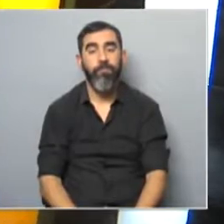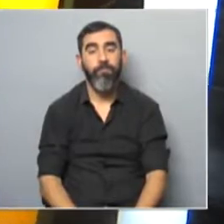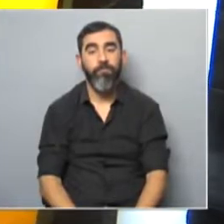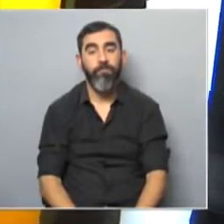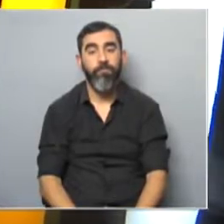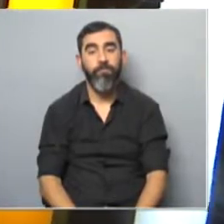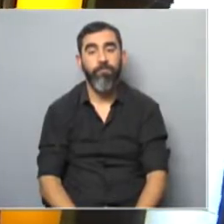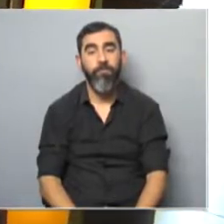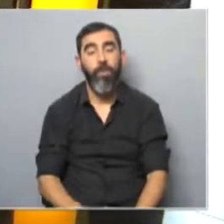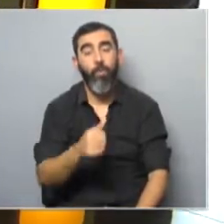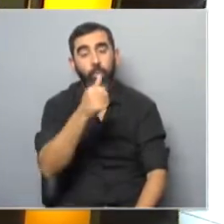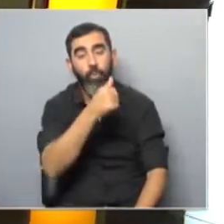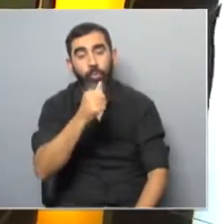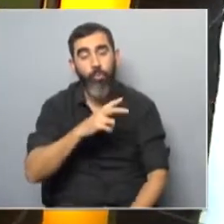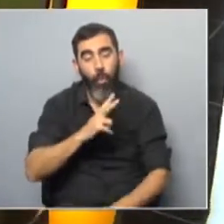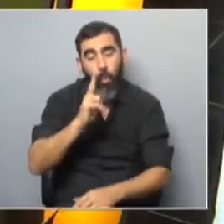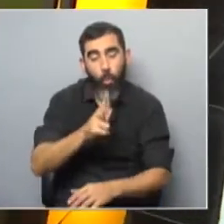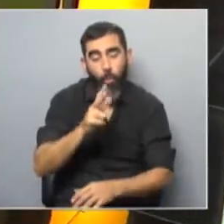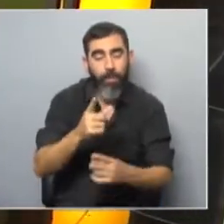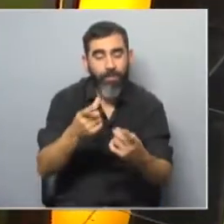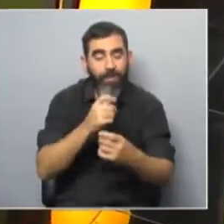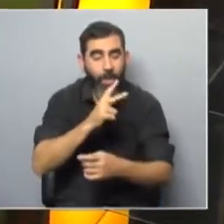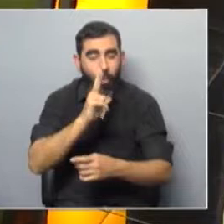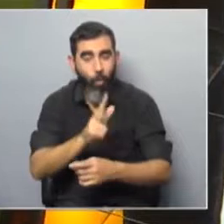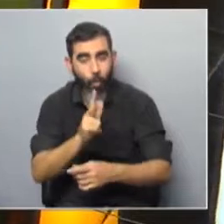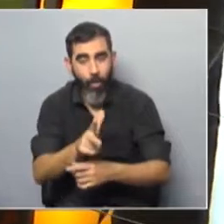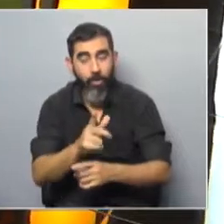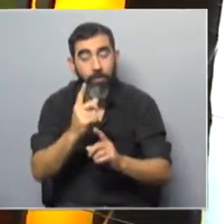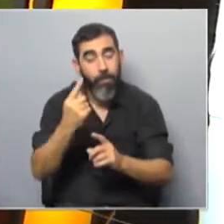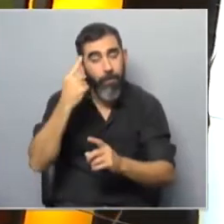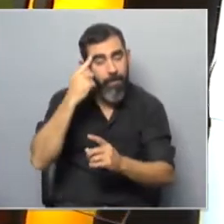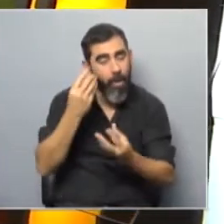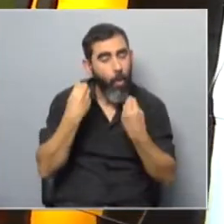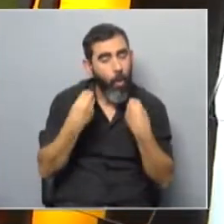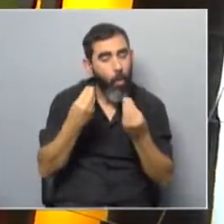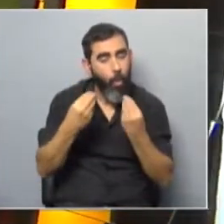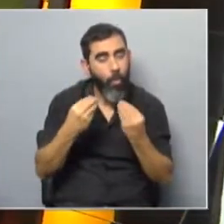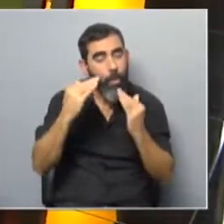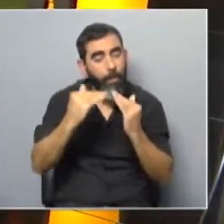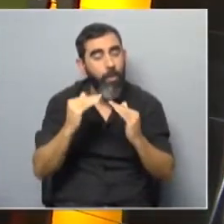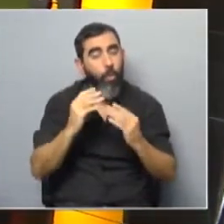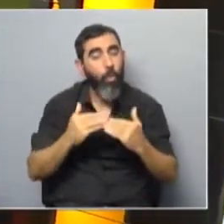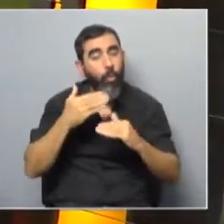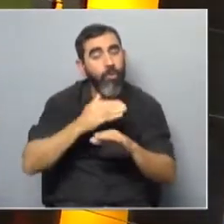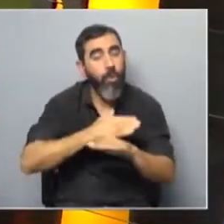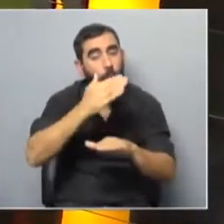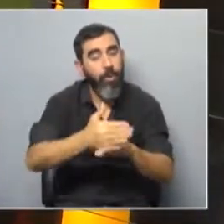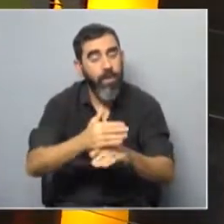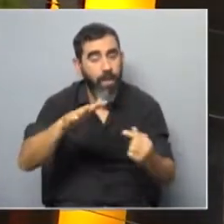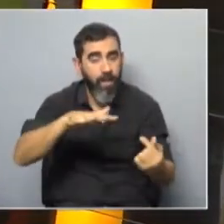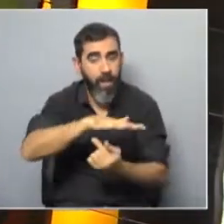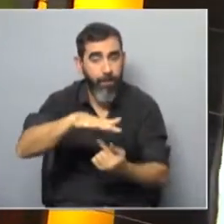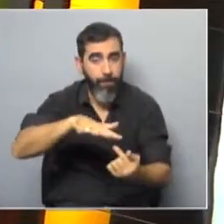Resolvemos estas cosas con cabeza de humanos para necesidades de humanos y después, bueno, hay que pensar cómo se reduce el impacto ambiental y este es uno de los ejemplos, ¿no?